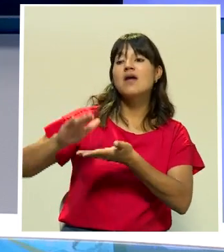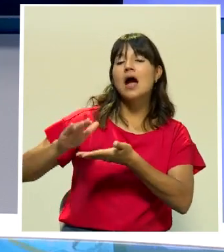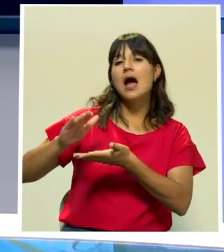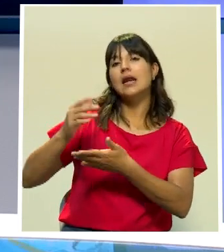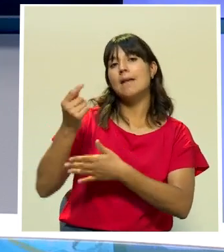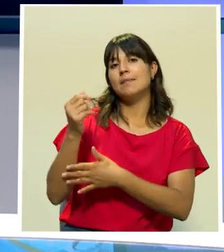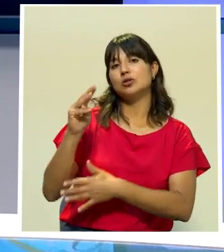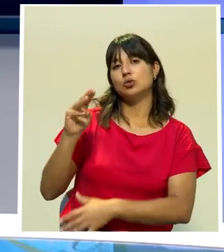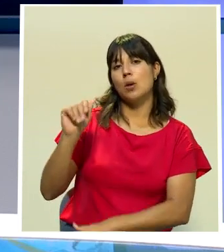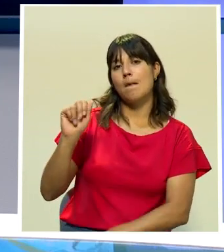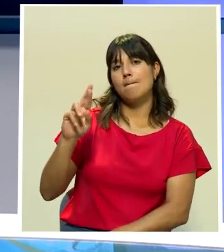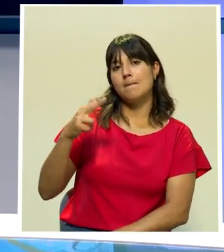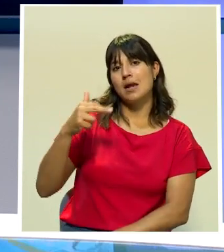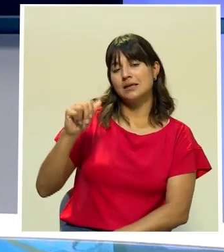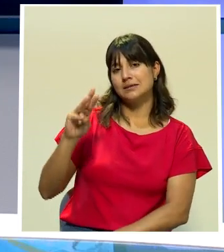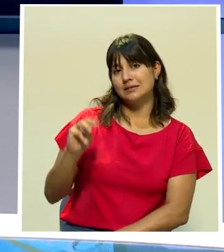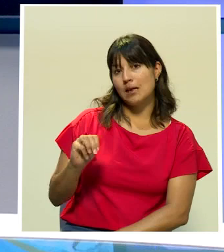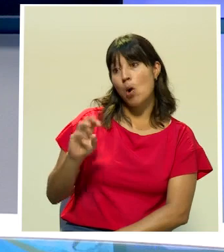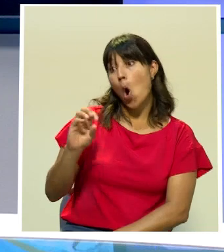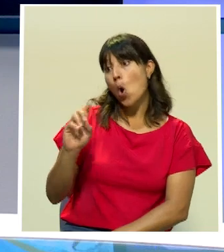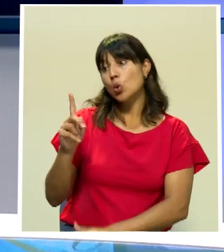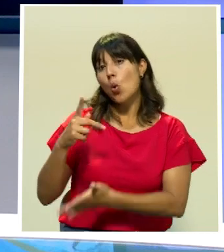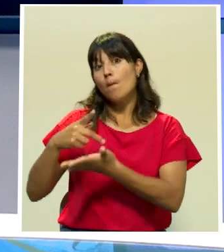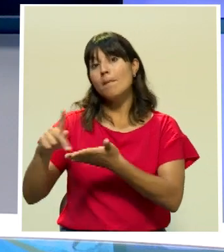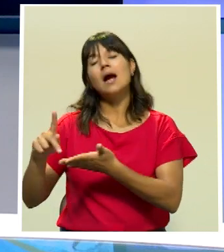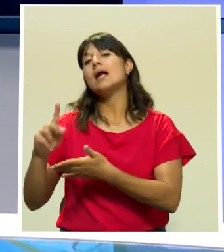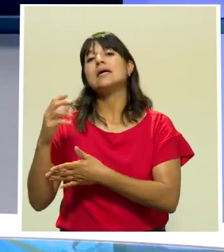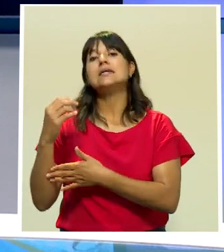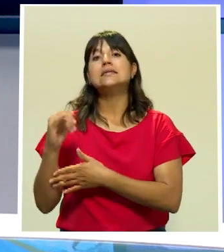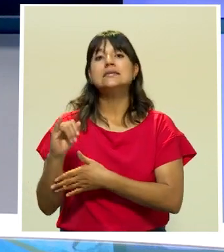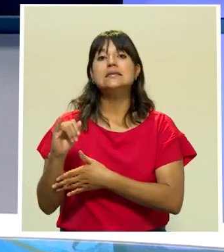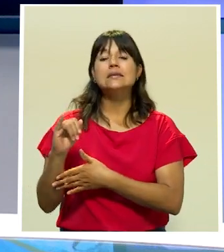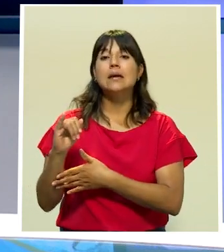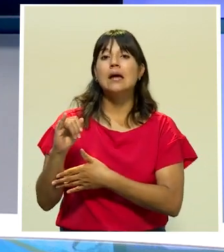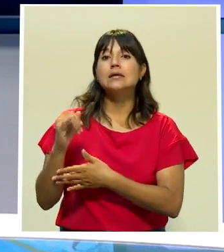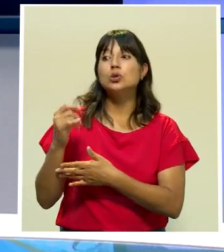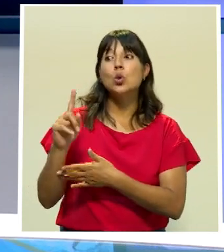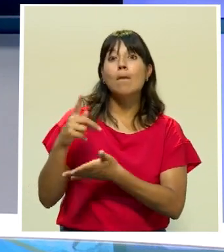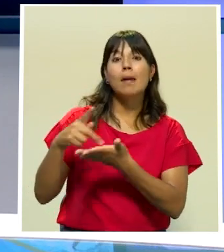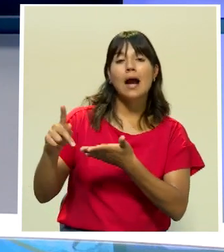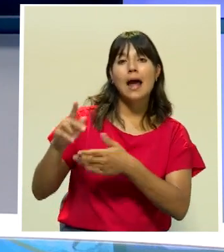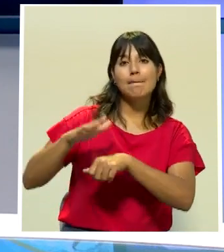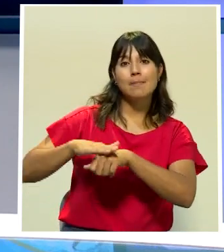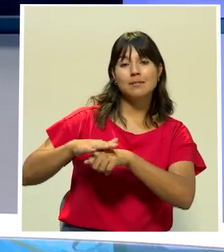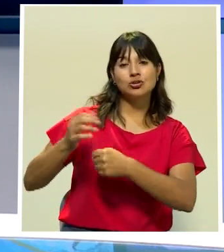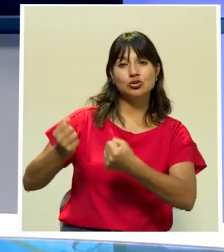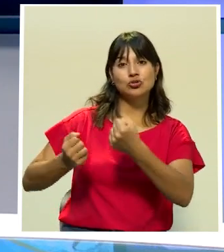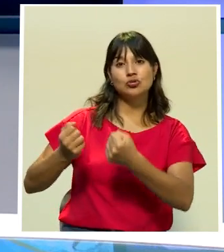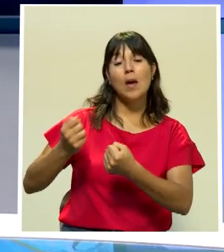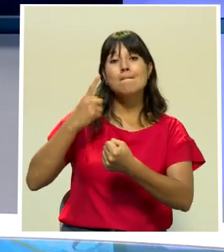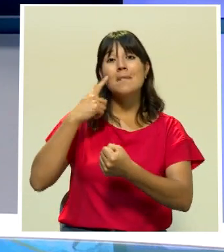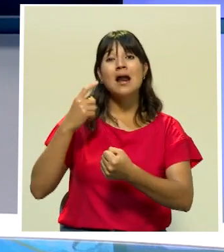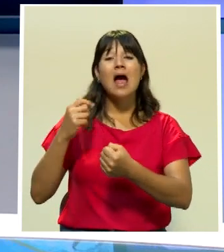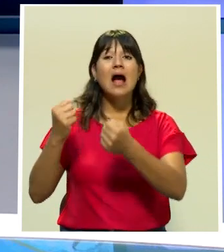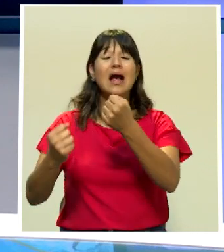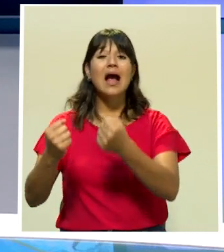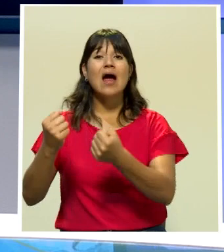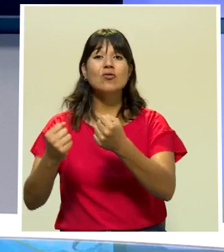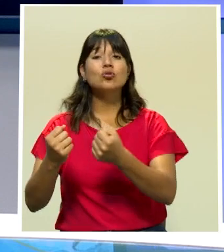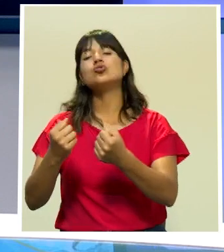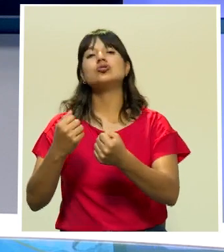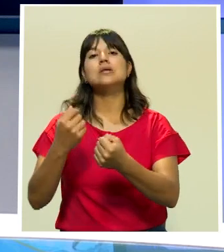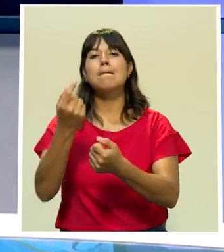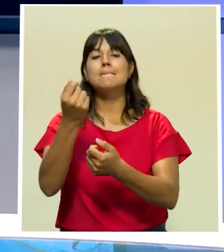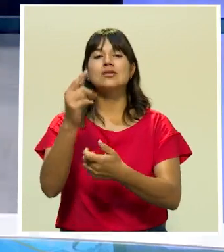vehículos valorados en más de 50 millones de colones. Para conversar sobre este controvertido tema, invité